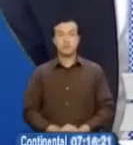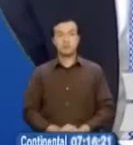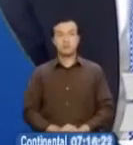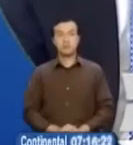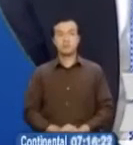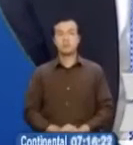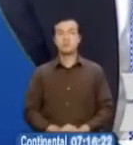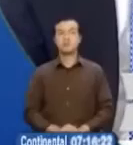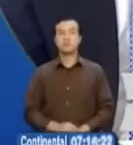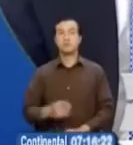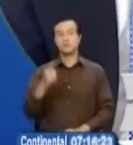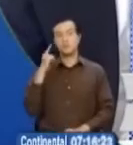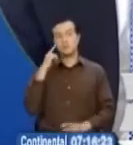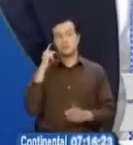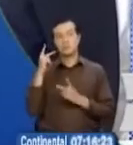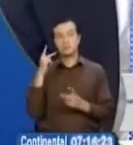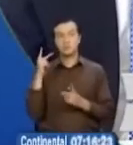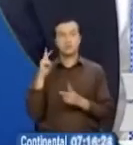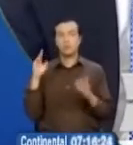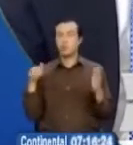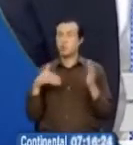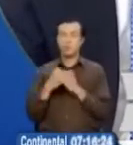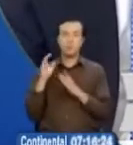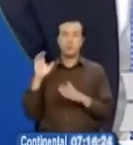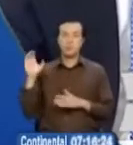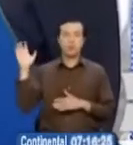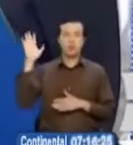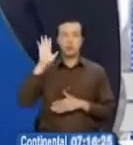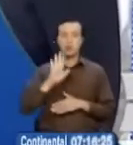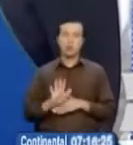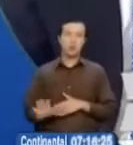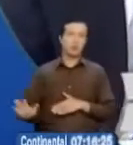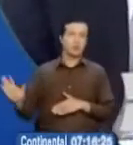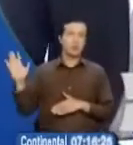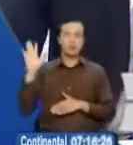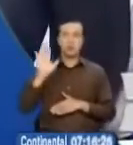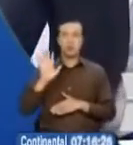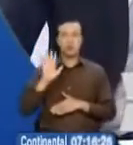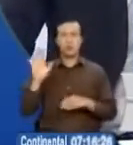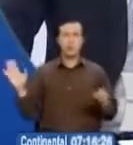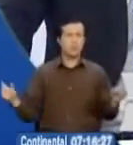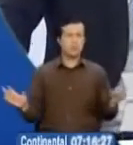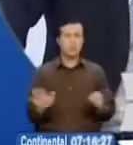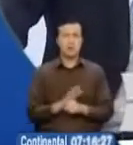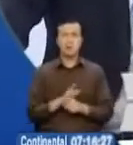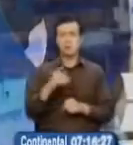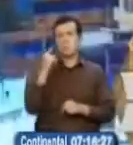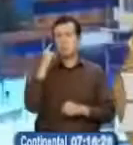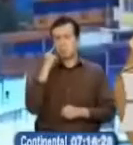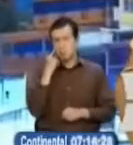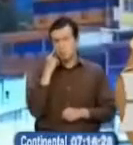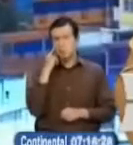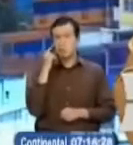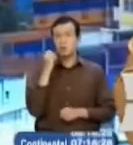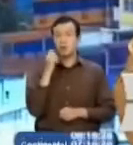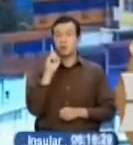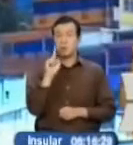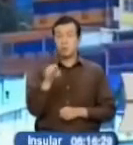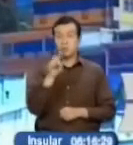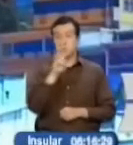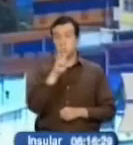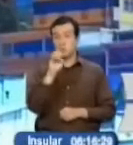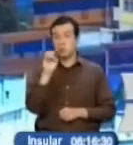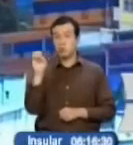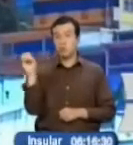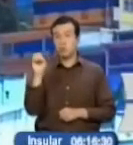Se presentaron casos de absolutamente todas las provincias. Qué bueno. La cobertura y la muestra de entre los